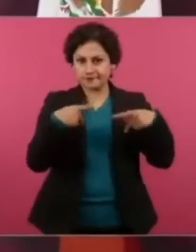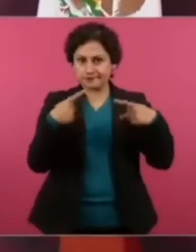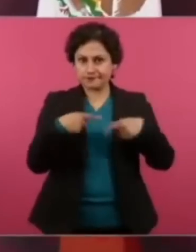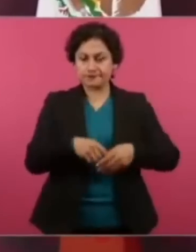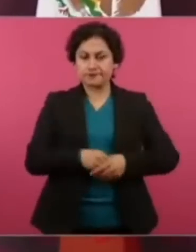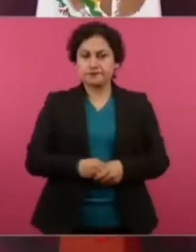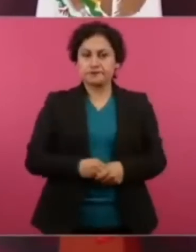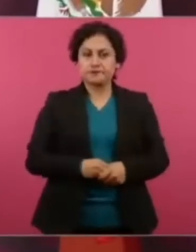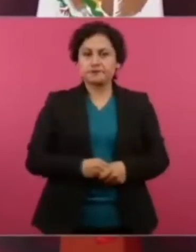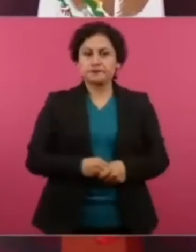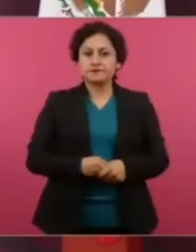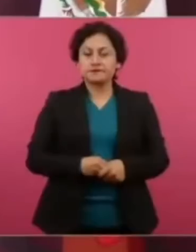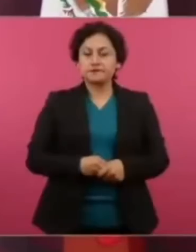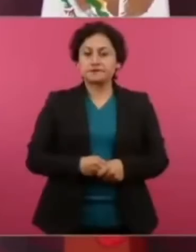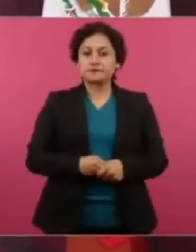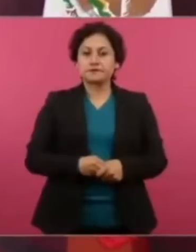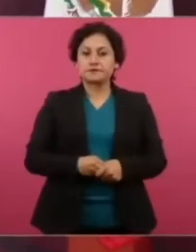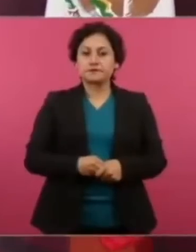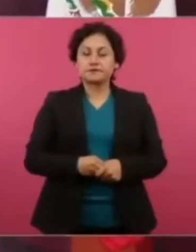Entonces, ¿cuál es